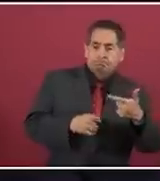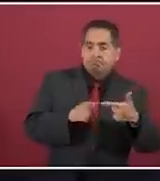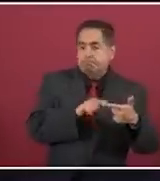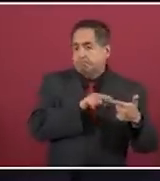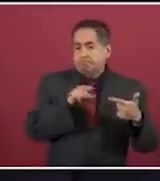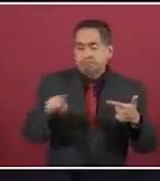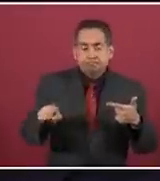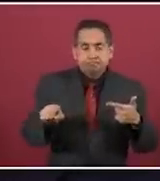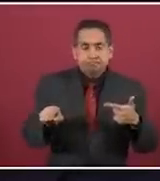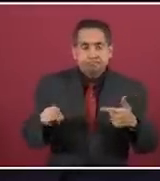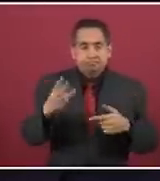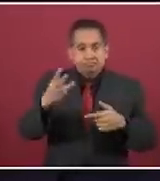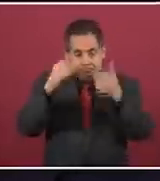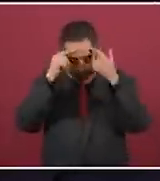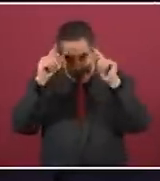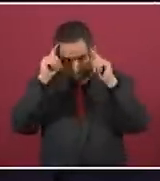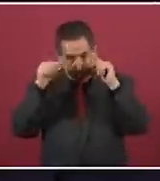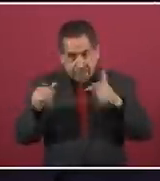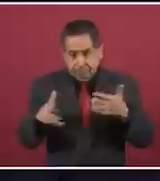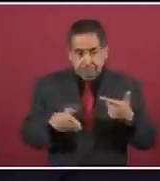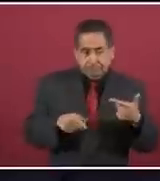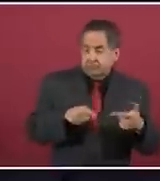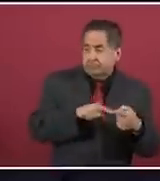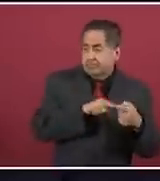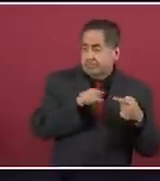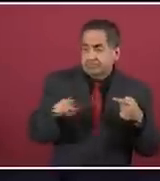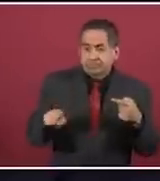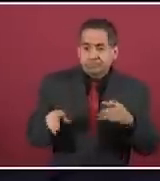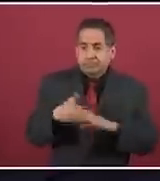a tres marinos,